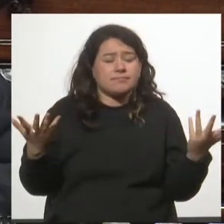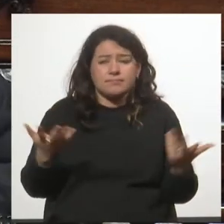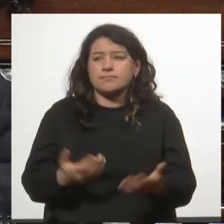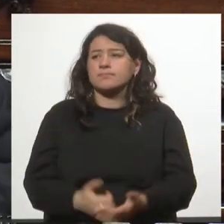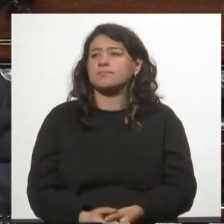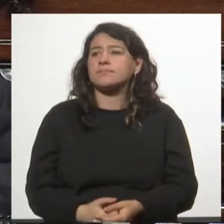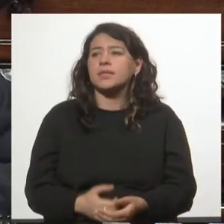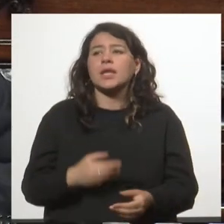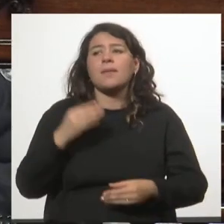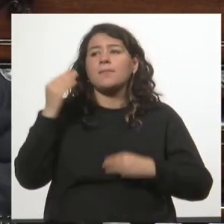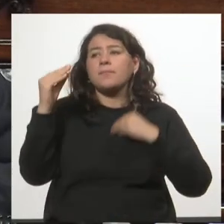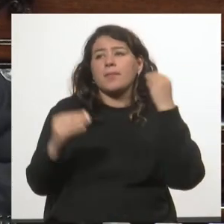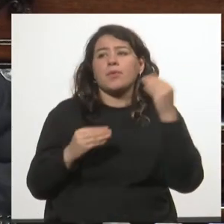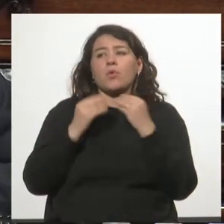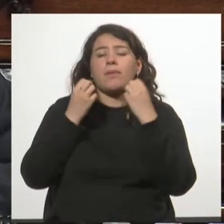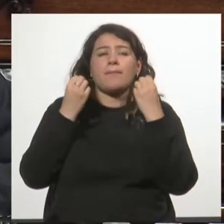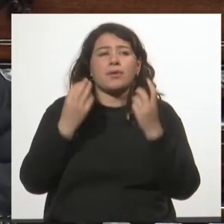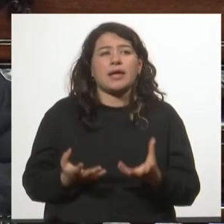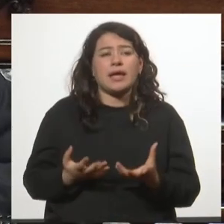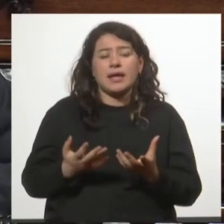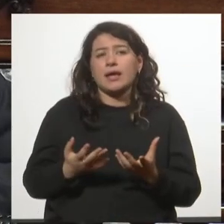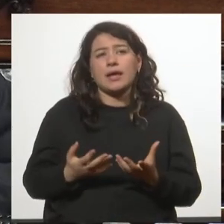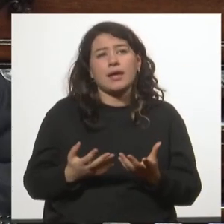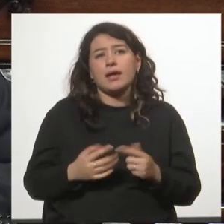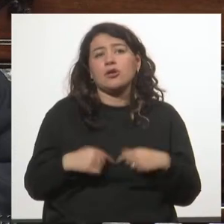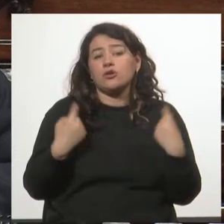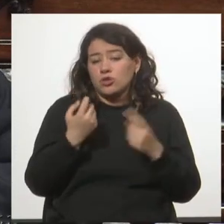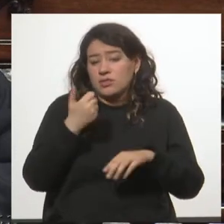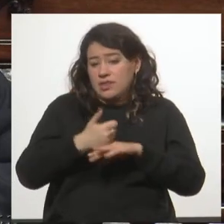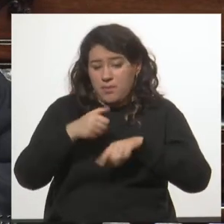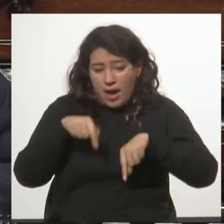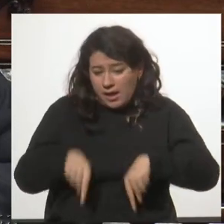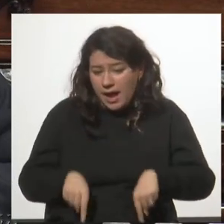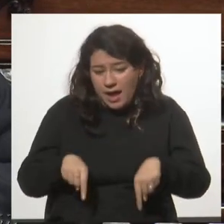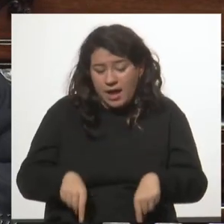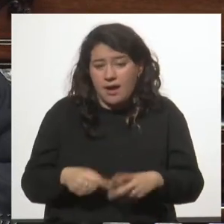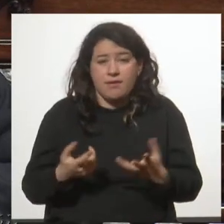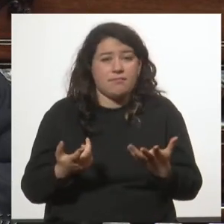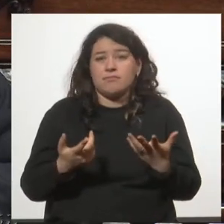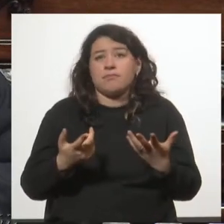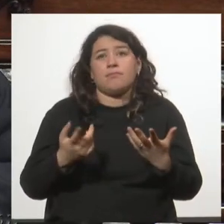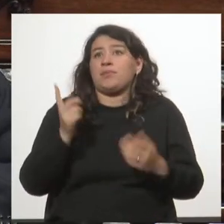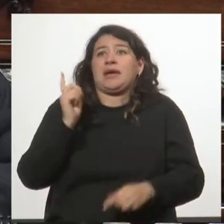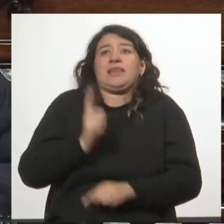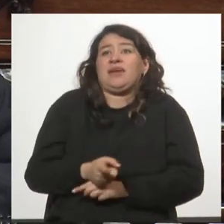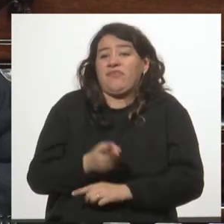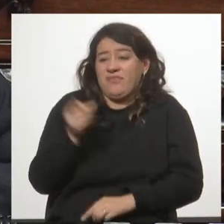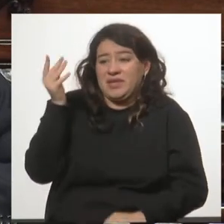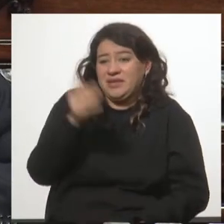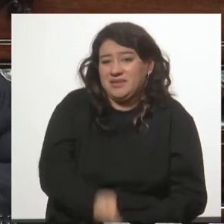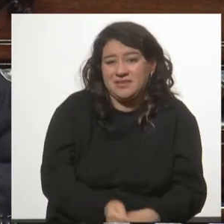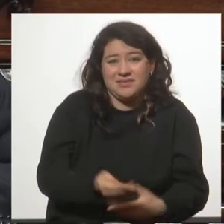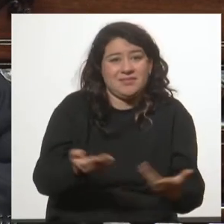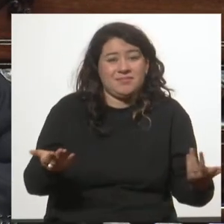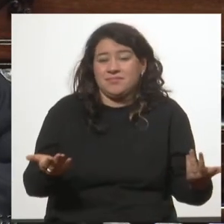me preocupa por qué estamos acá porque no hubo otra lo quedó otra